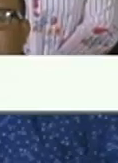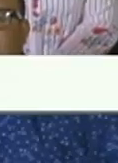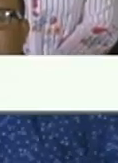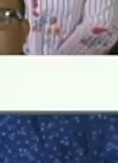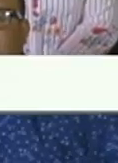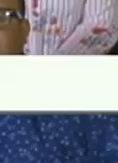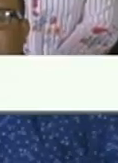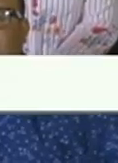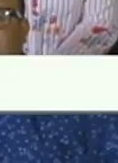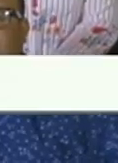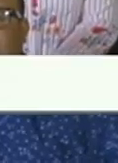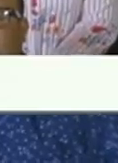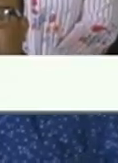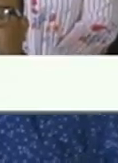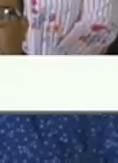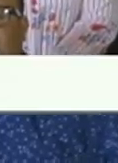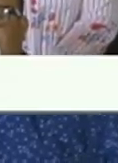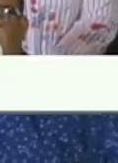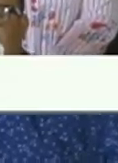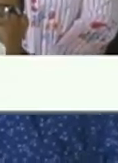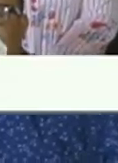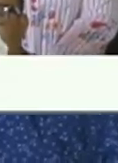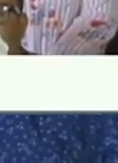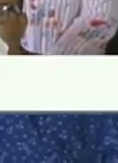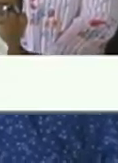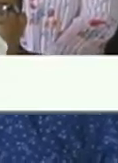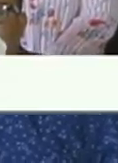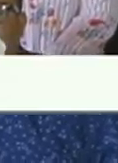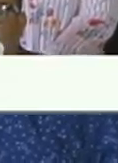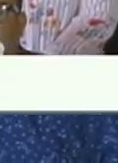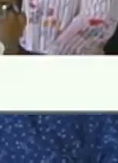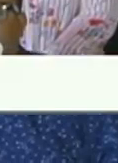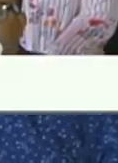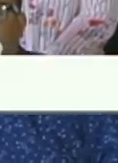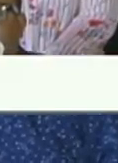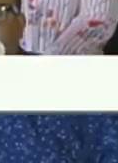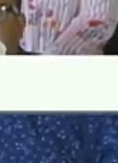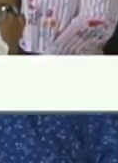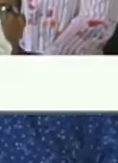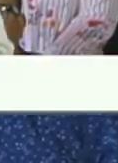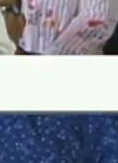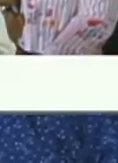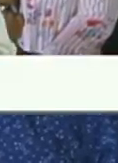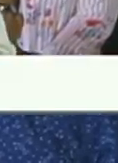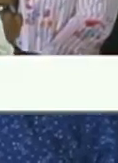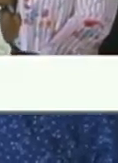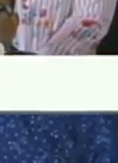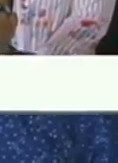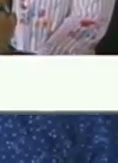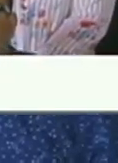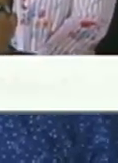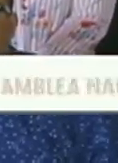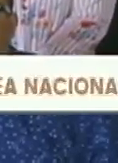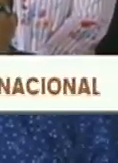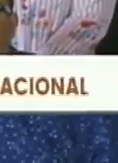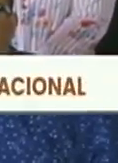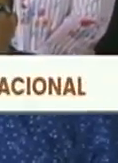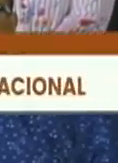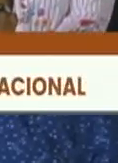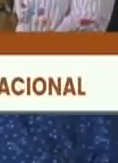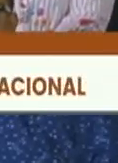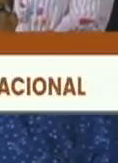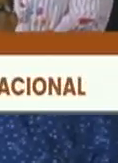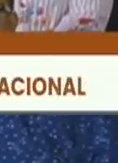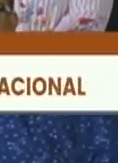legislativo donde avanzó los procesos para la elección de los nuevos reactores del Consejo Nacional electoral recordemos que el comité de postulaciones electorales se encuentra